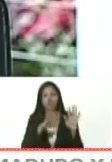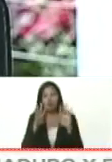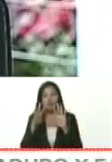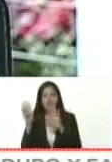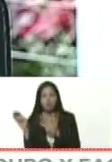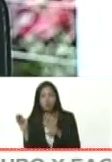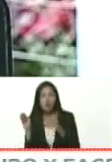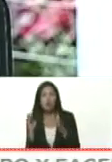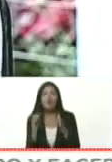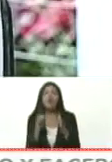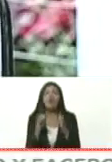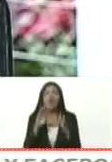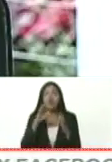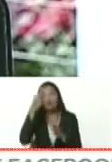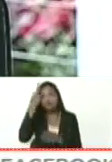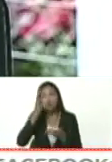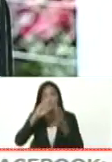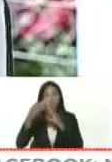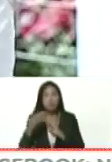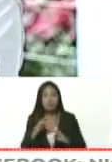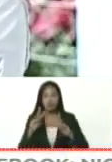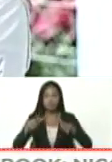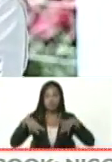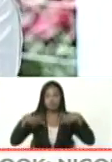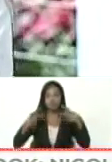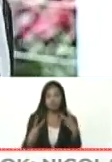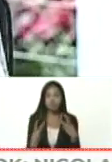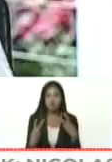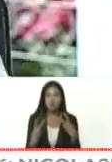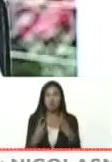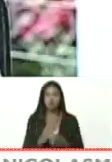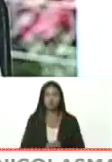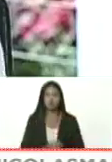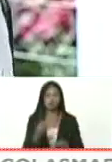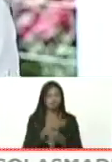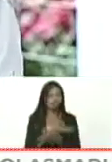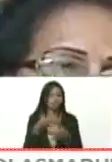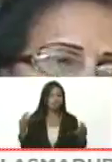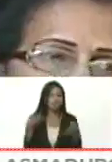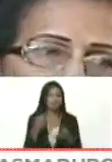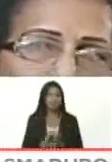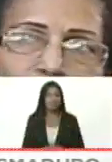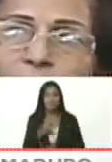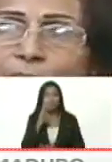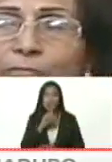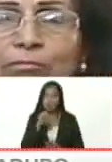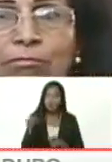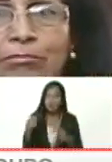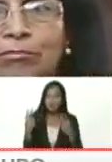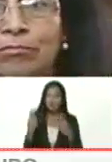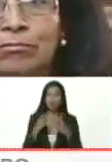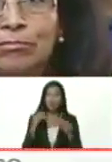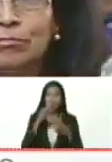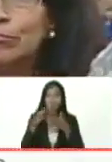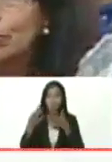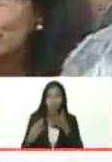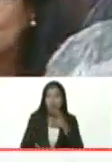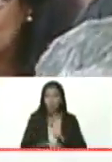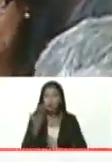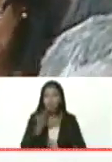4.990 consejos comunales que han renovado su vocería. Fíjense ustedes estos datos